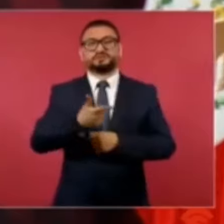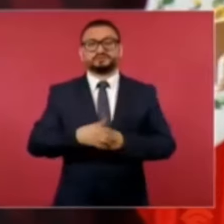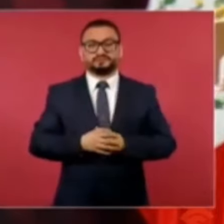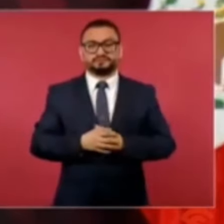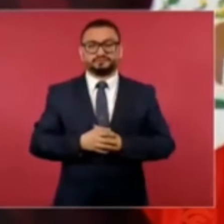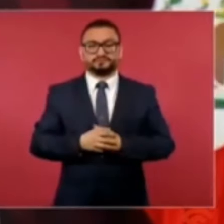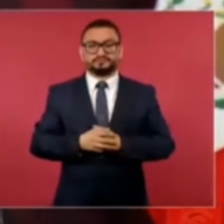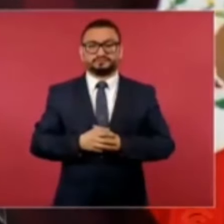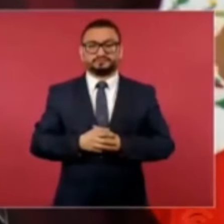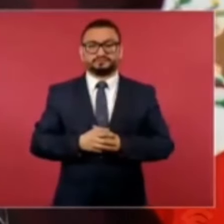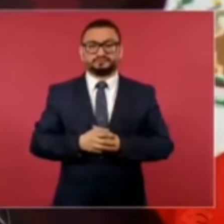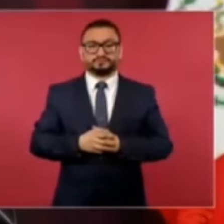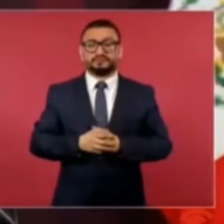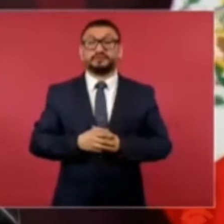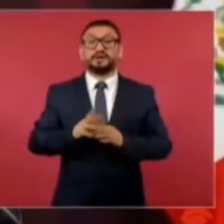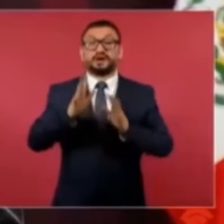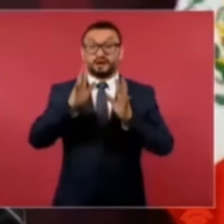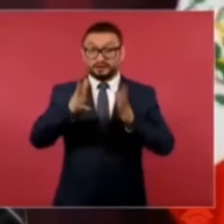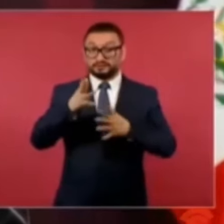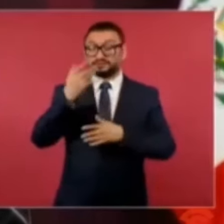así estaba